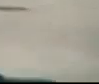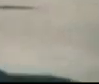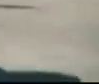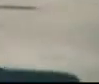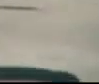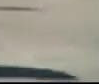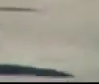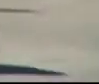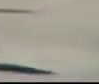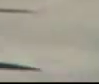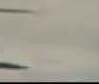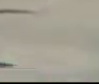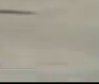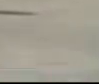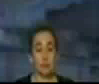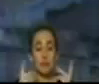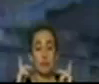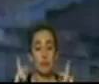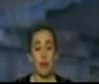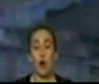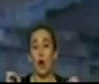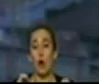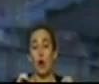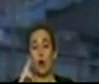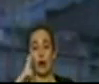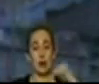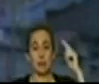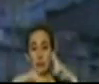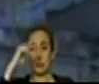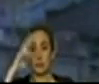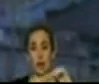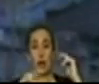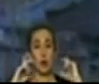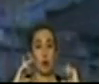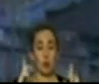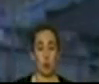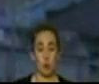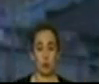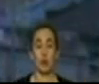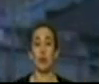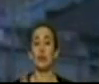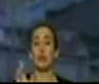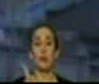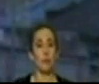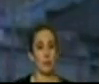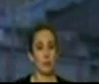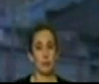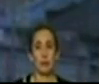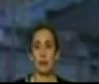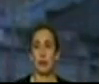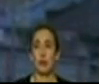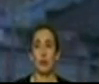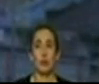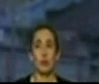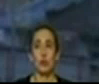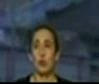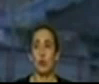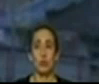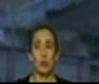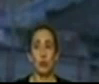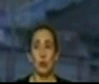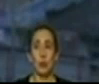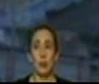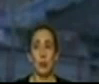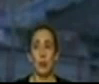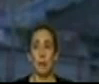pacientes desde Guayaquil a otras provincias para ser atendidos. Lo que no puede pasar, estimada Olga, es que tengamos protestas de